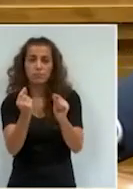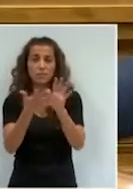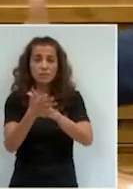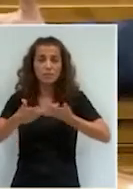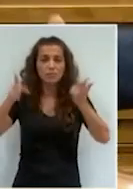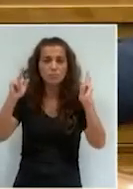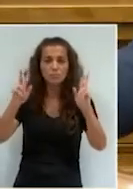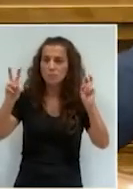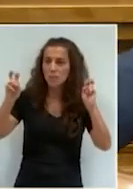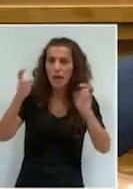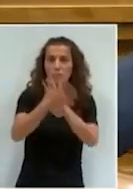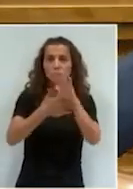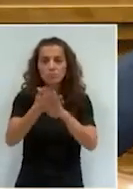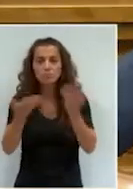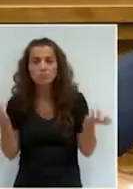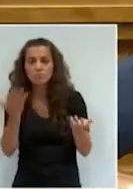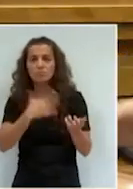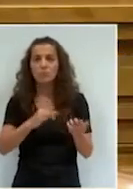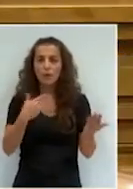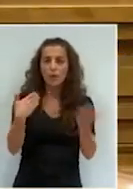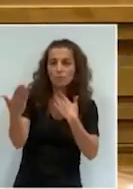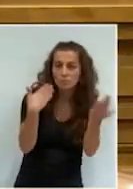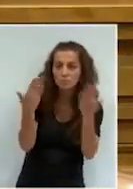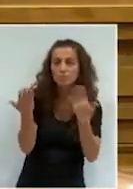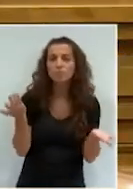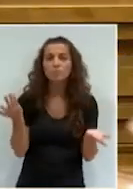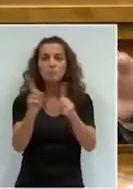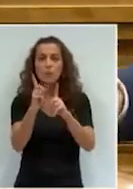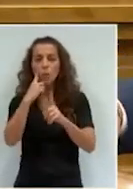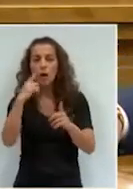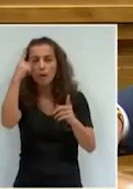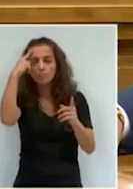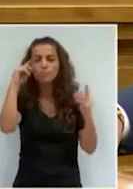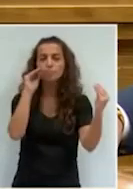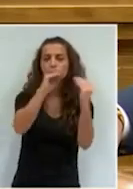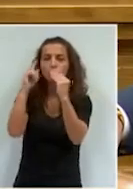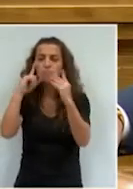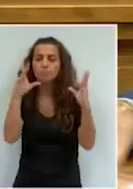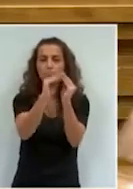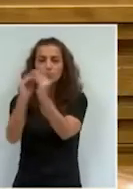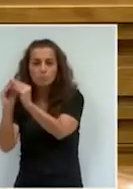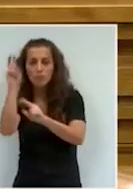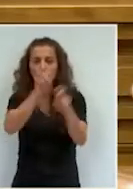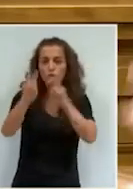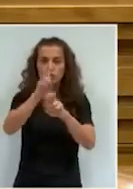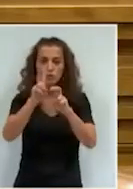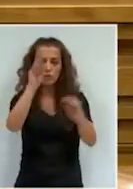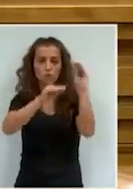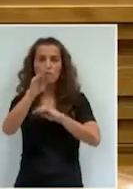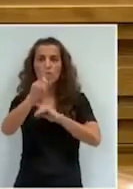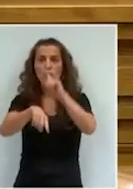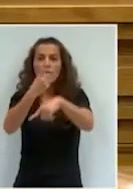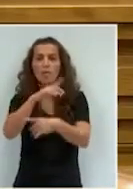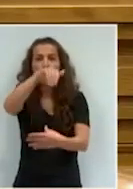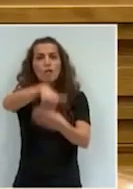adelanta unos presupuestos regionales con más deuda si Sánchez deja abandonados a sectores como la agricultura y la ganadería según Núñez paj lo hace